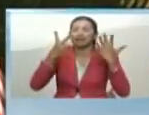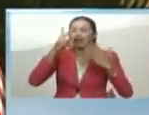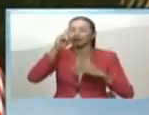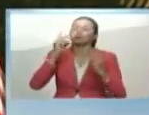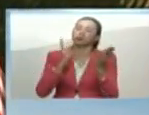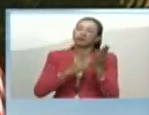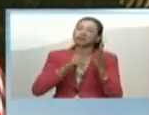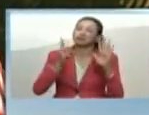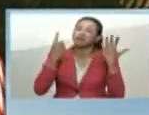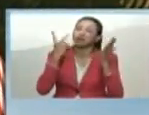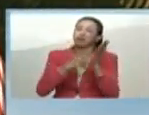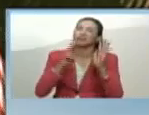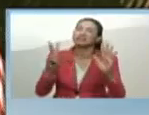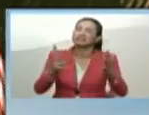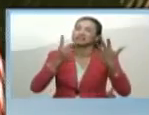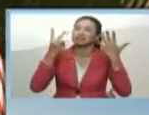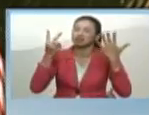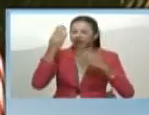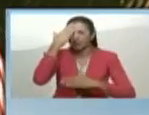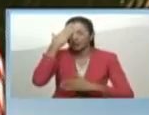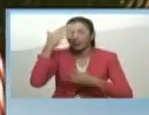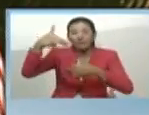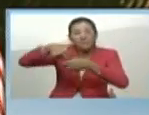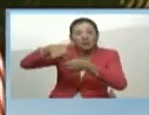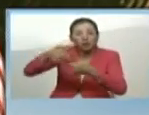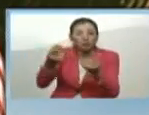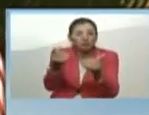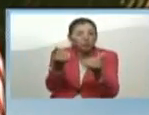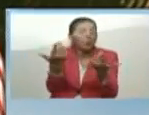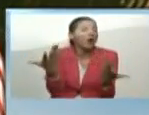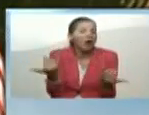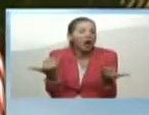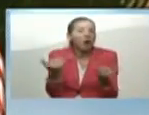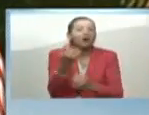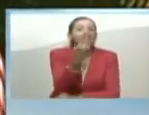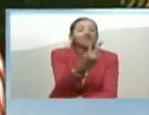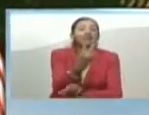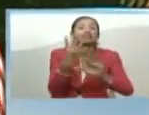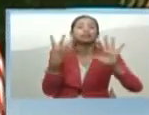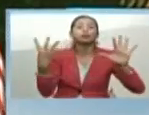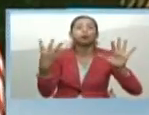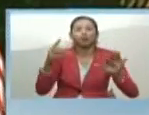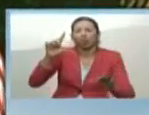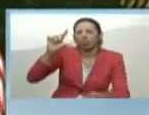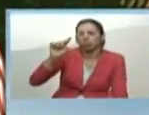visualizando saben ustedes que el petróleo está en 29 por primera